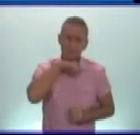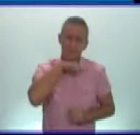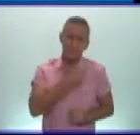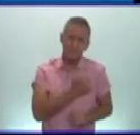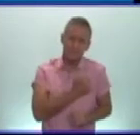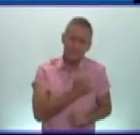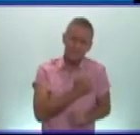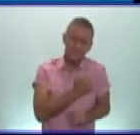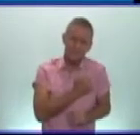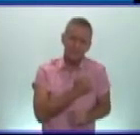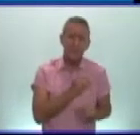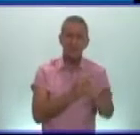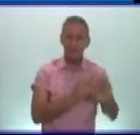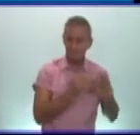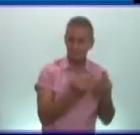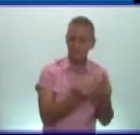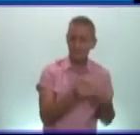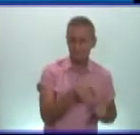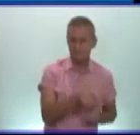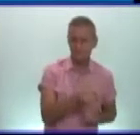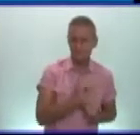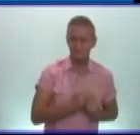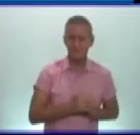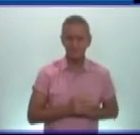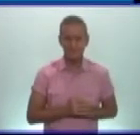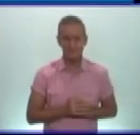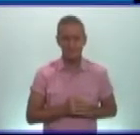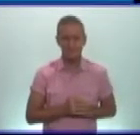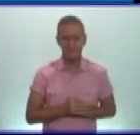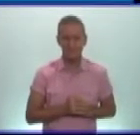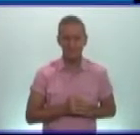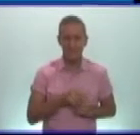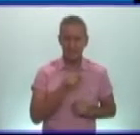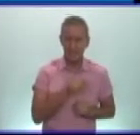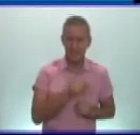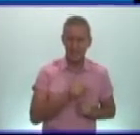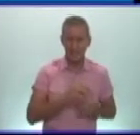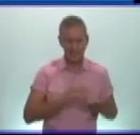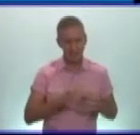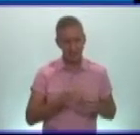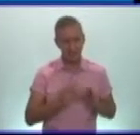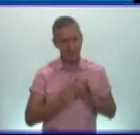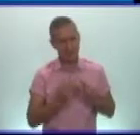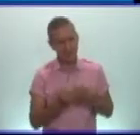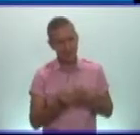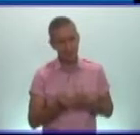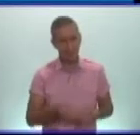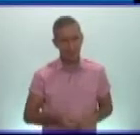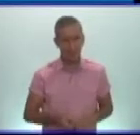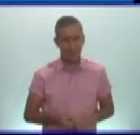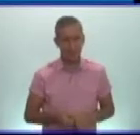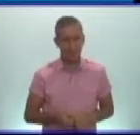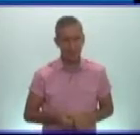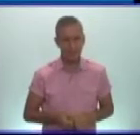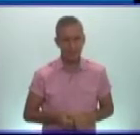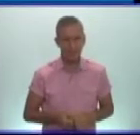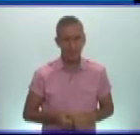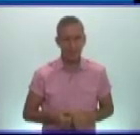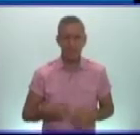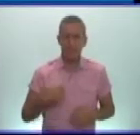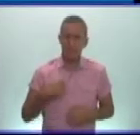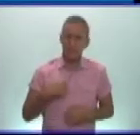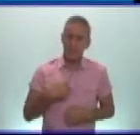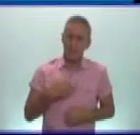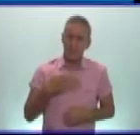una carta familiar, fíjese que aquí ya denota la familiaridad con nuestra mamá. Atentamente, en una carta oficial.